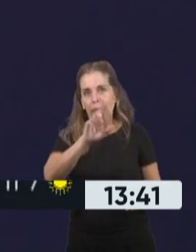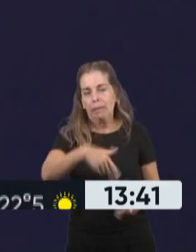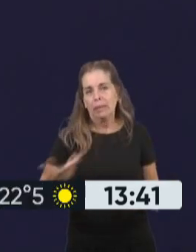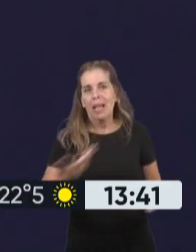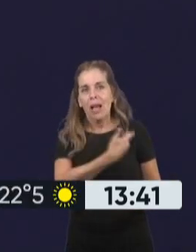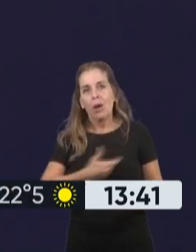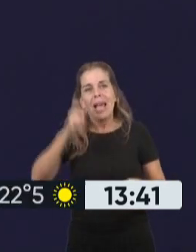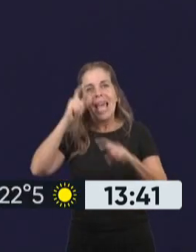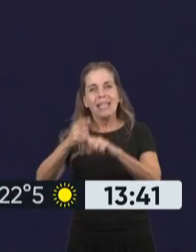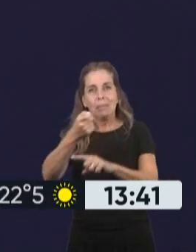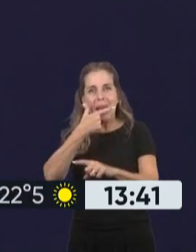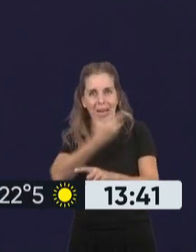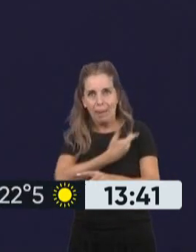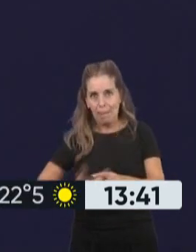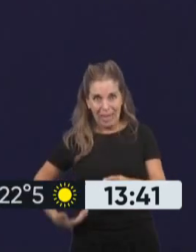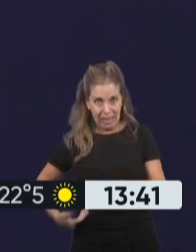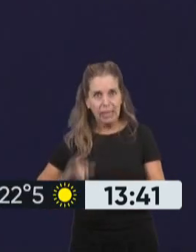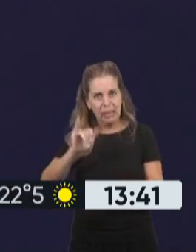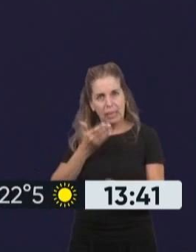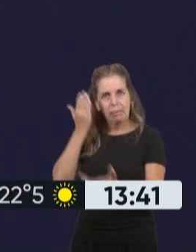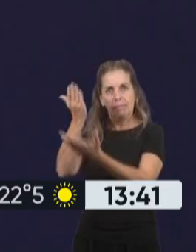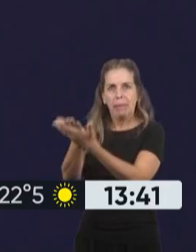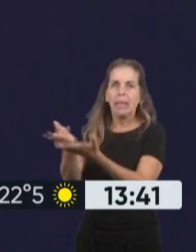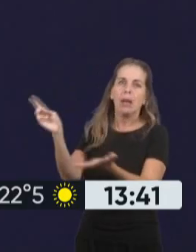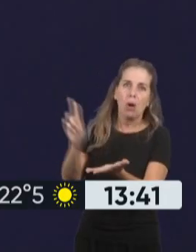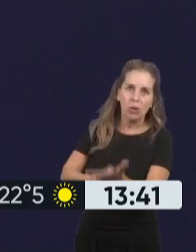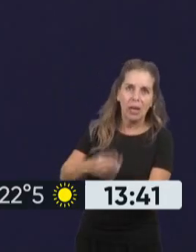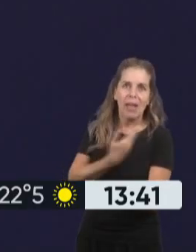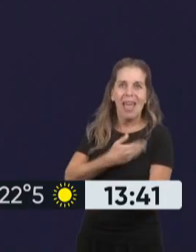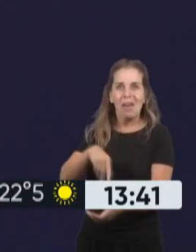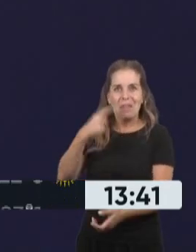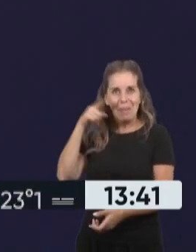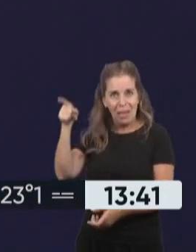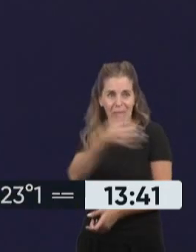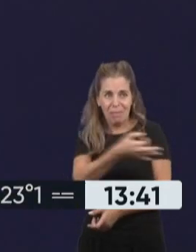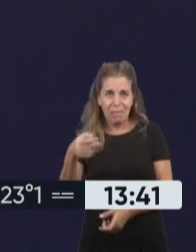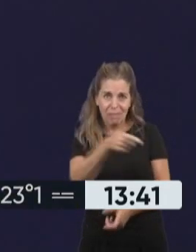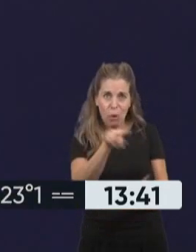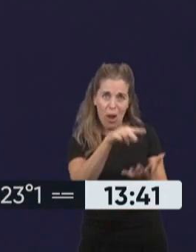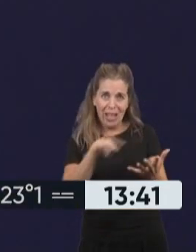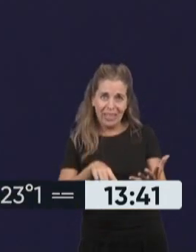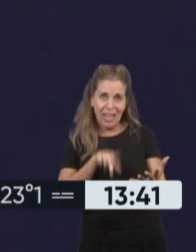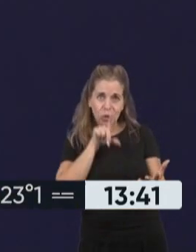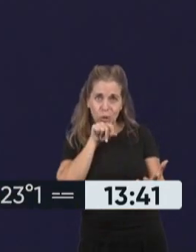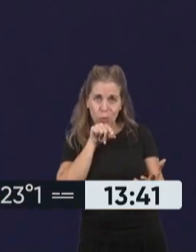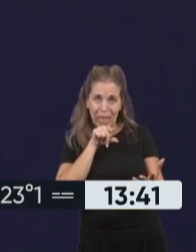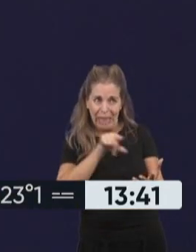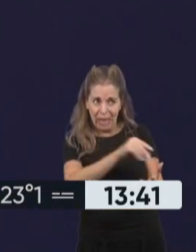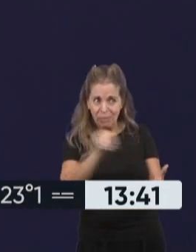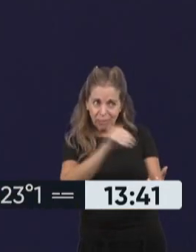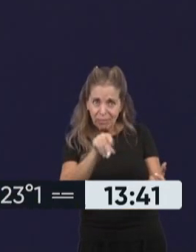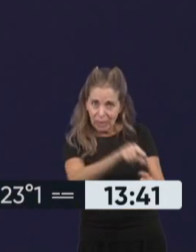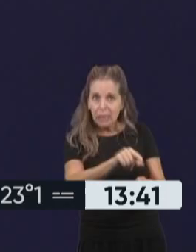del expresidente, recurre al Fondo Monetario y efectivamente los tuits que estás leyendo es en virtud de la crítica al